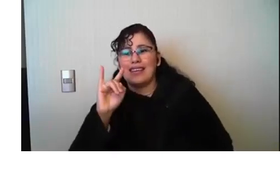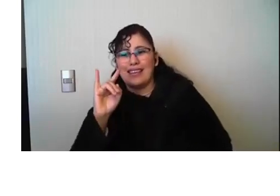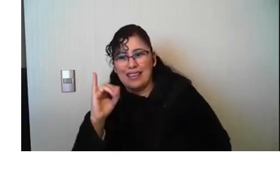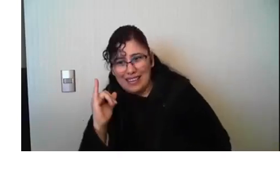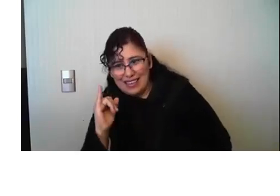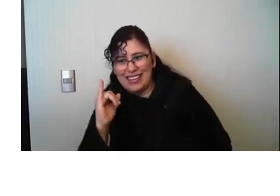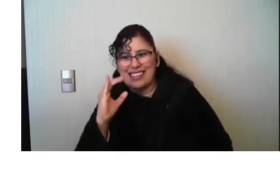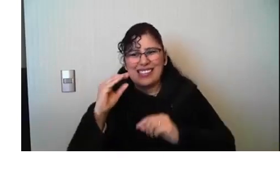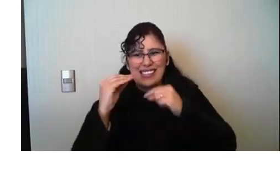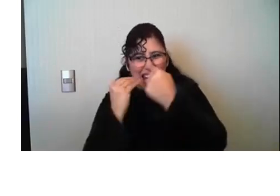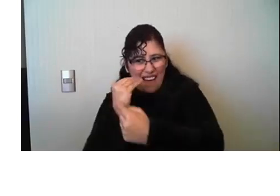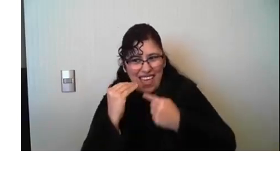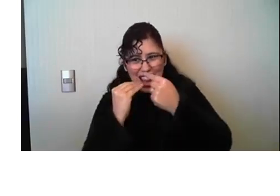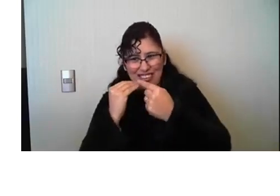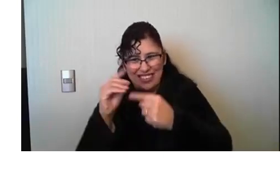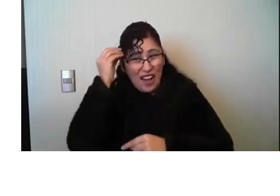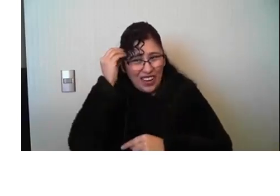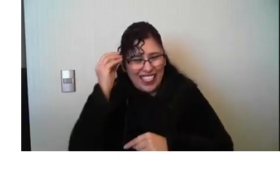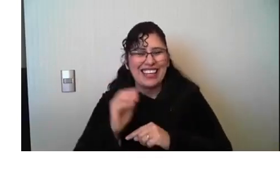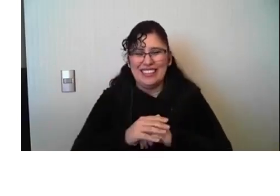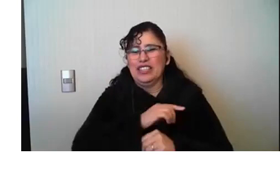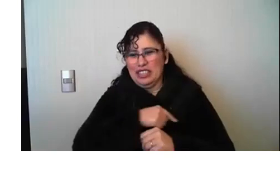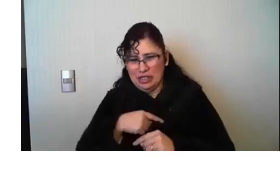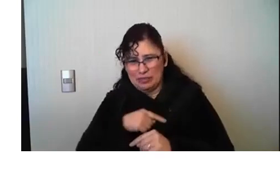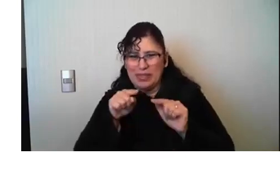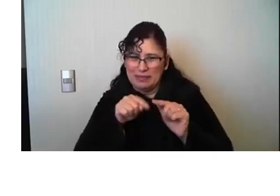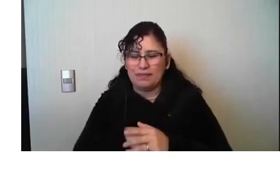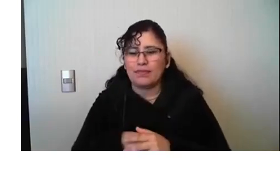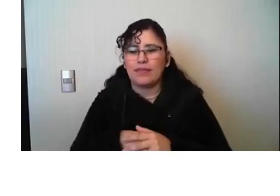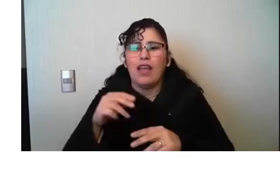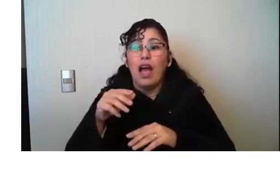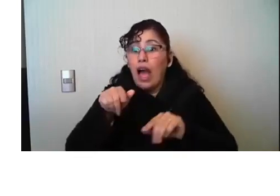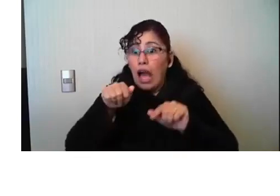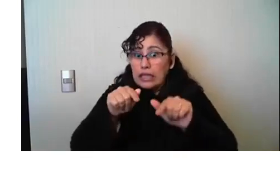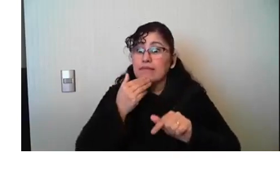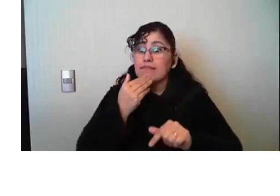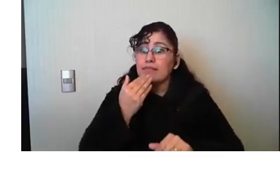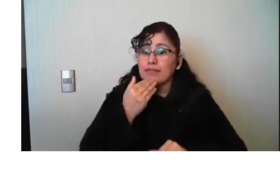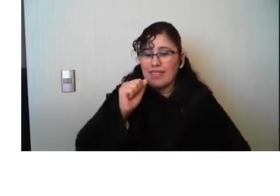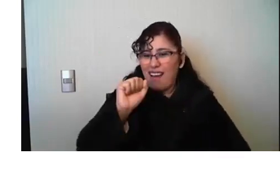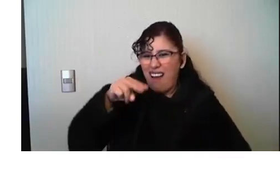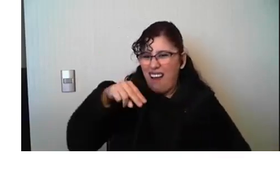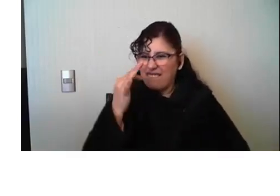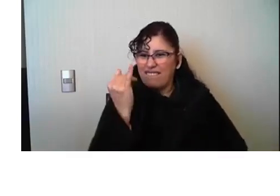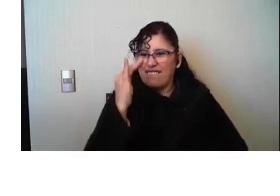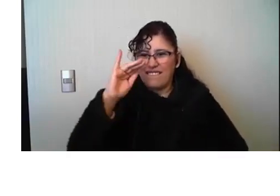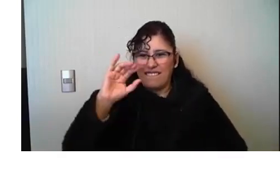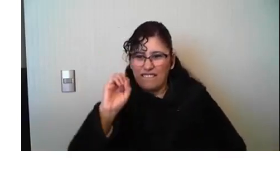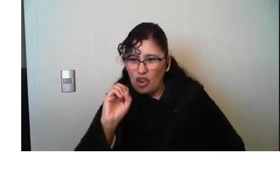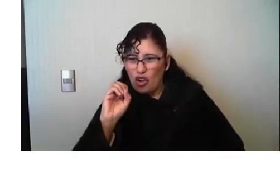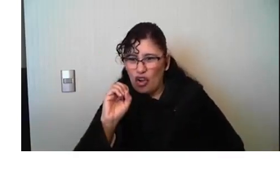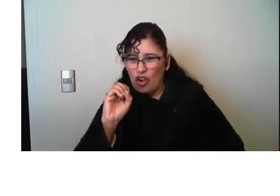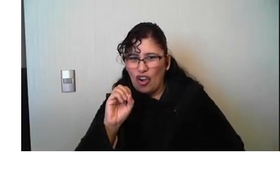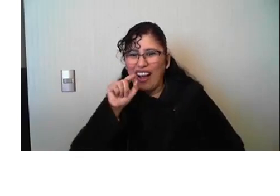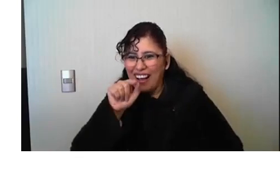primera que aparece, y generalmente en los anfibios, ¿ya? Luego